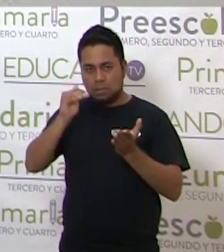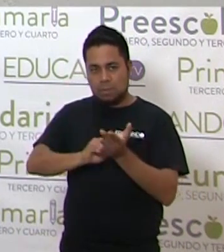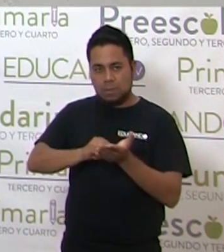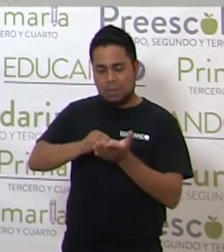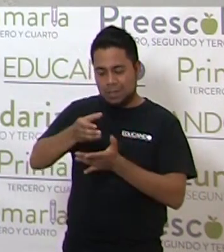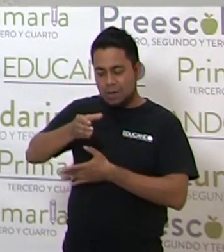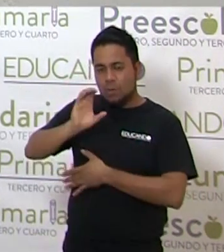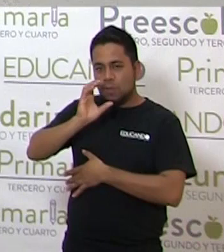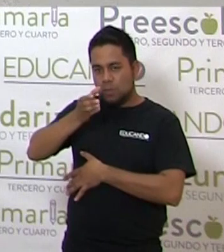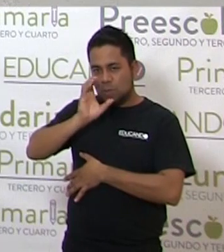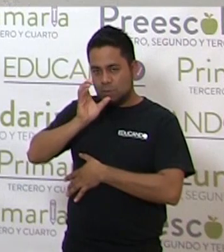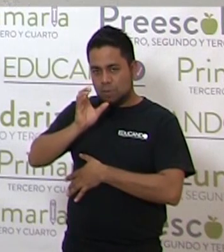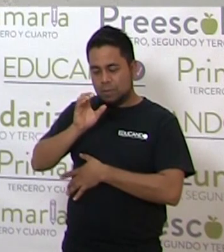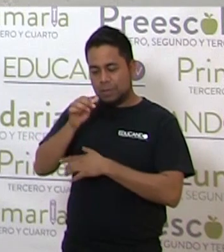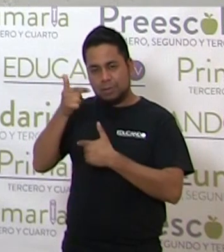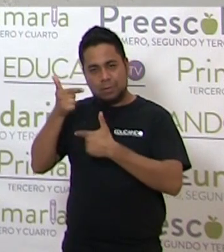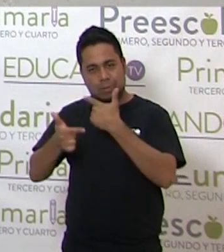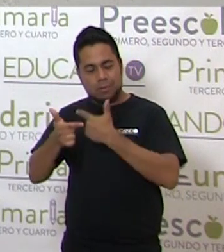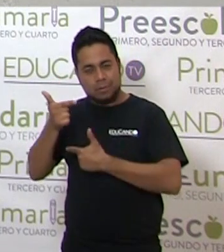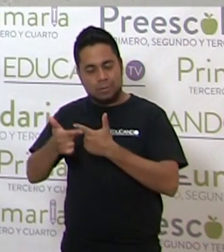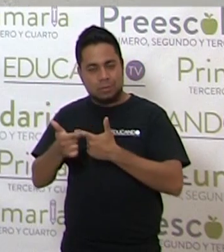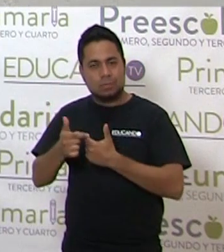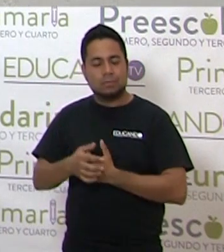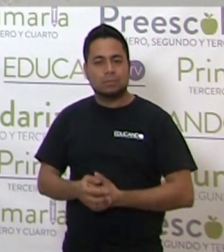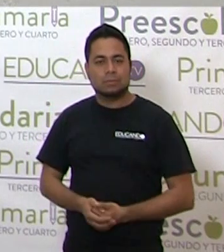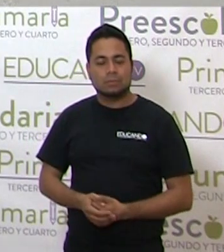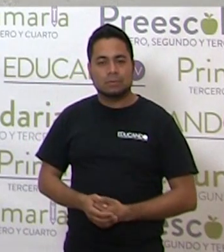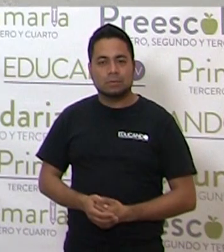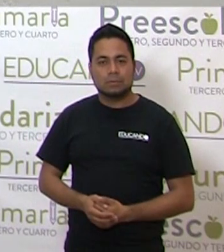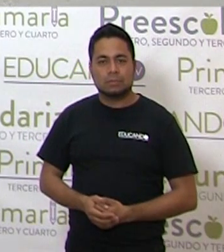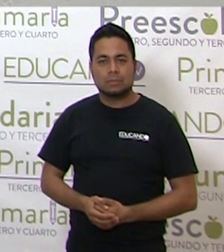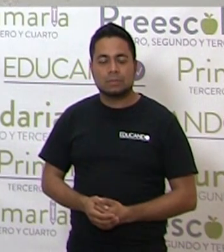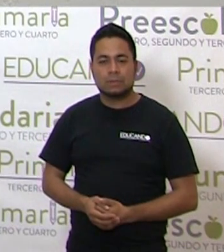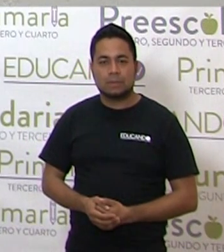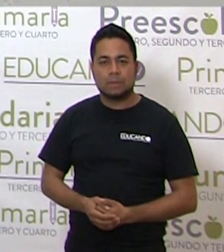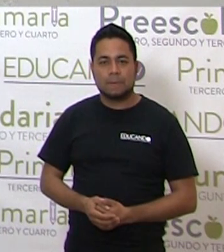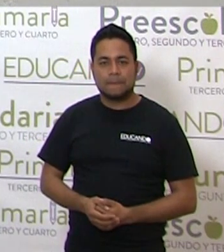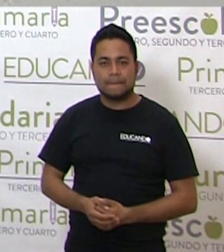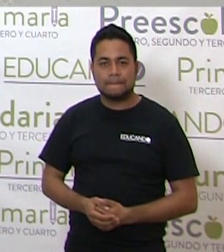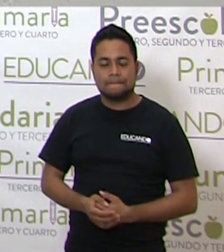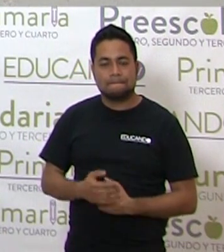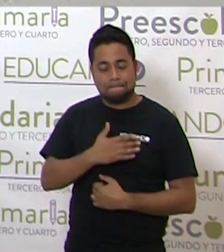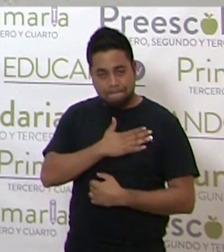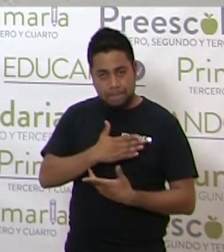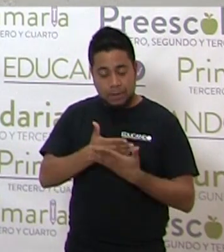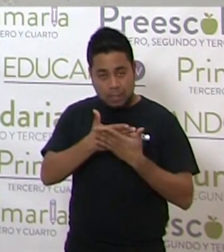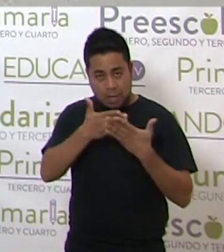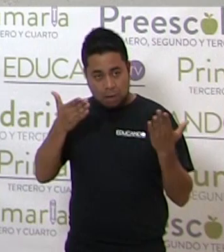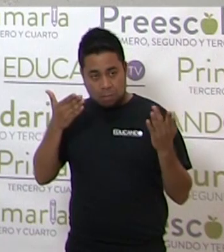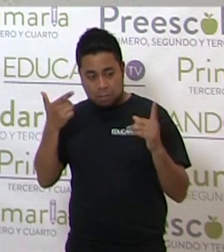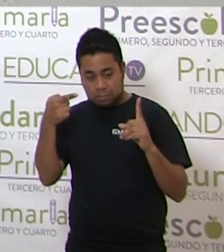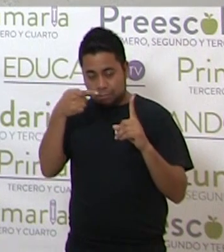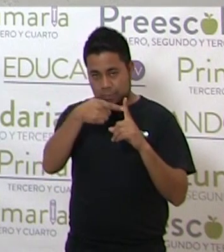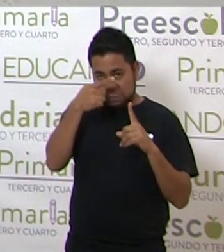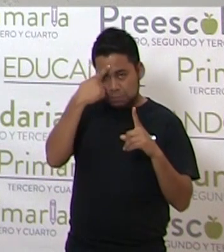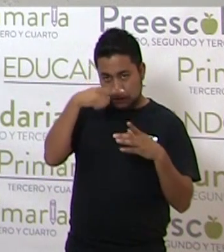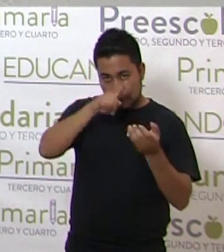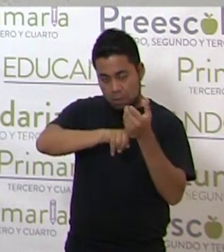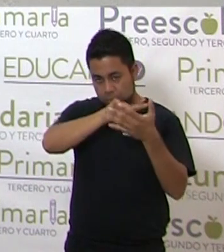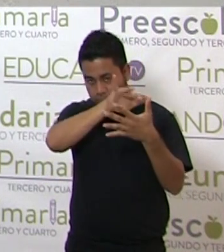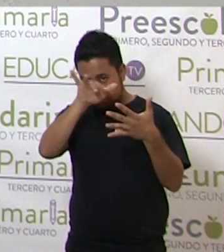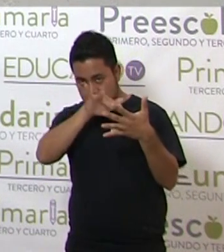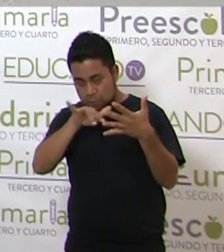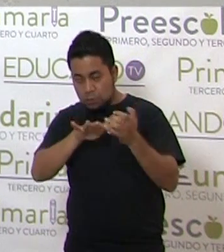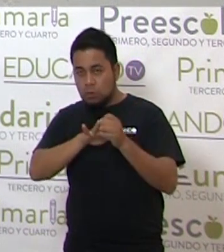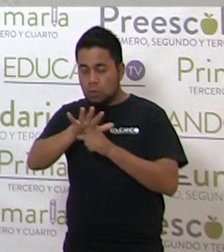250,000 vasos de leche. Bueno, ahora sí vamos a enfocarnos en la estructura y en